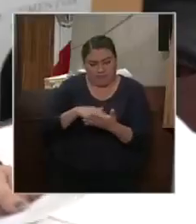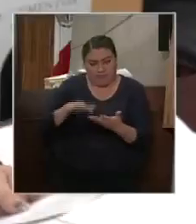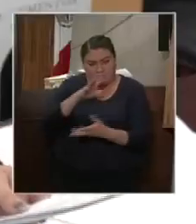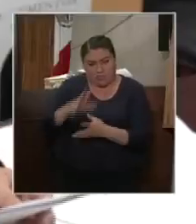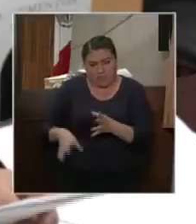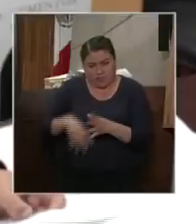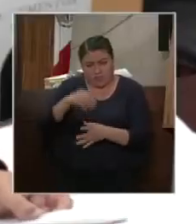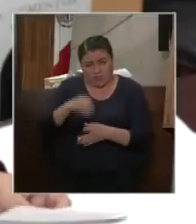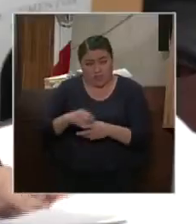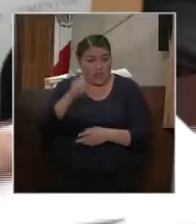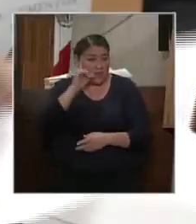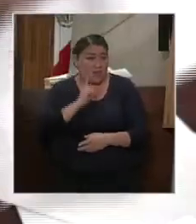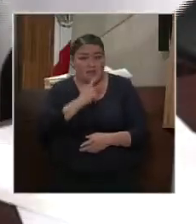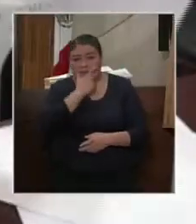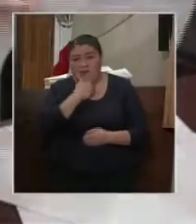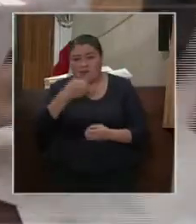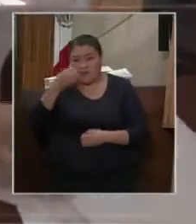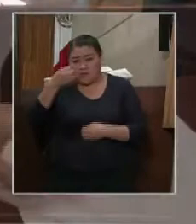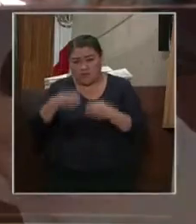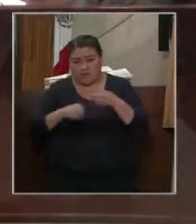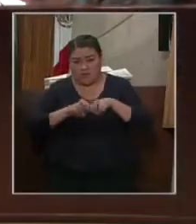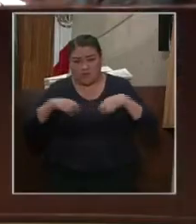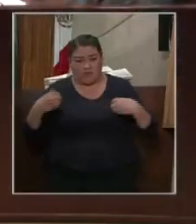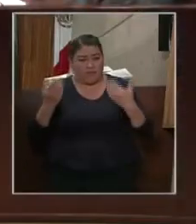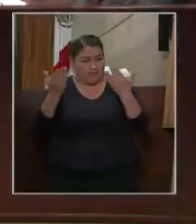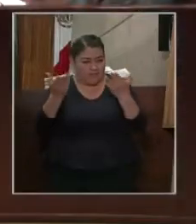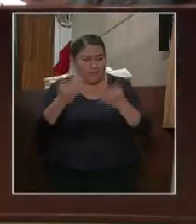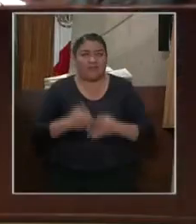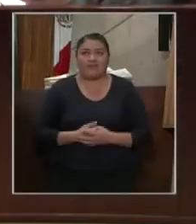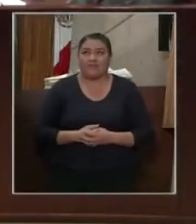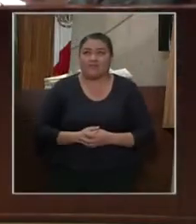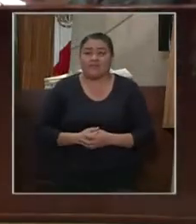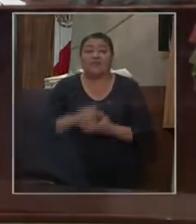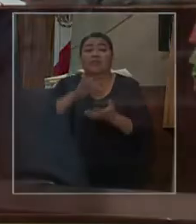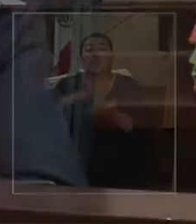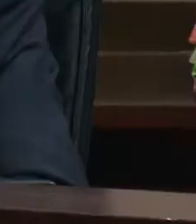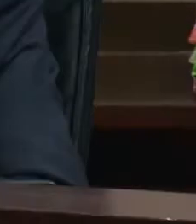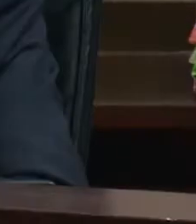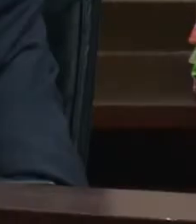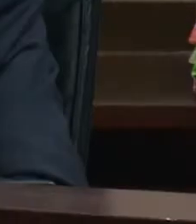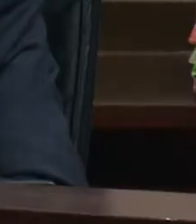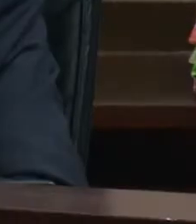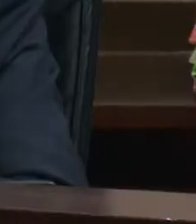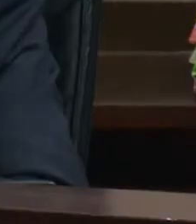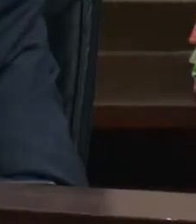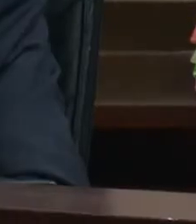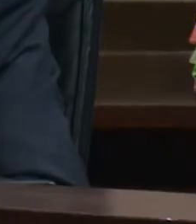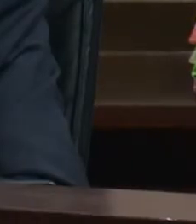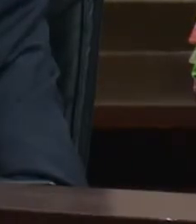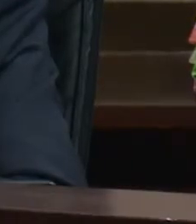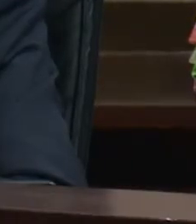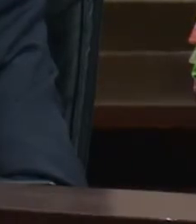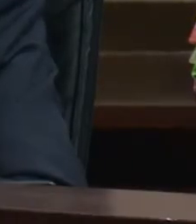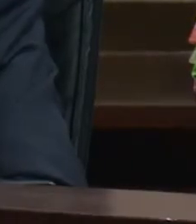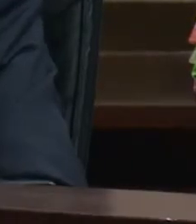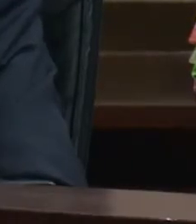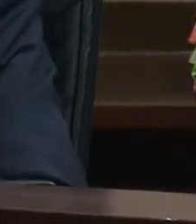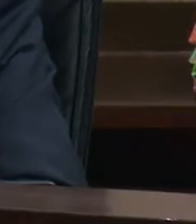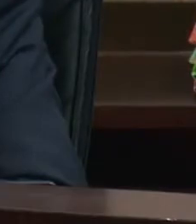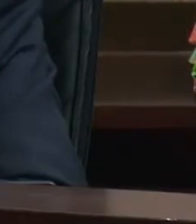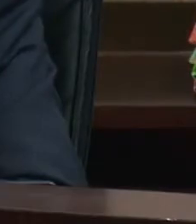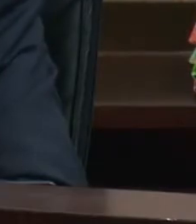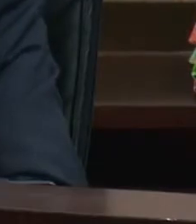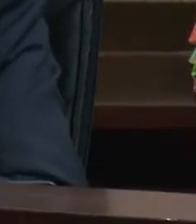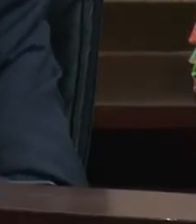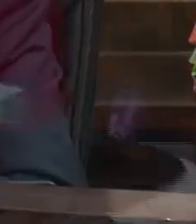distritales pues el partido encuentro social debió haber impugnado de manera directa e individual los resultados de cada